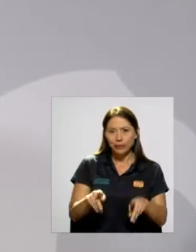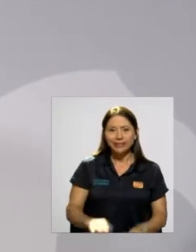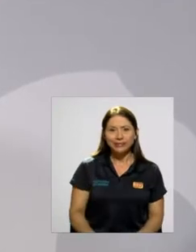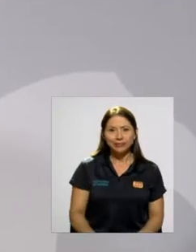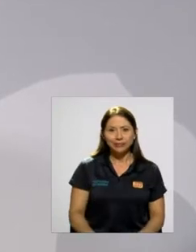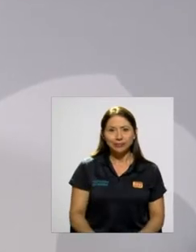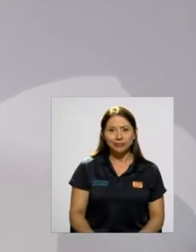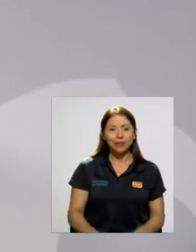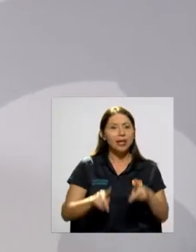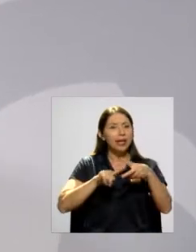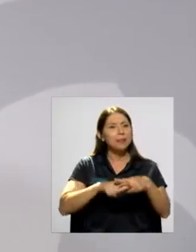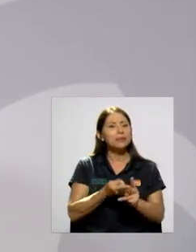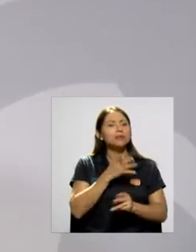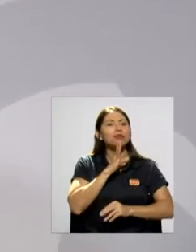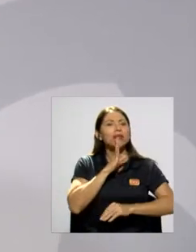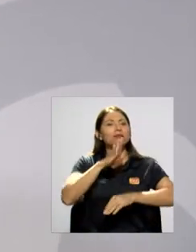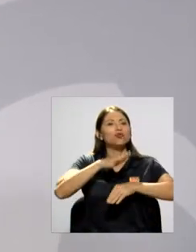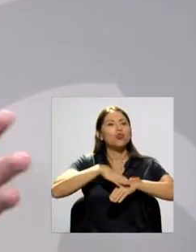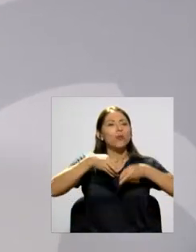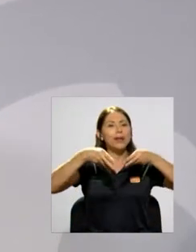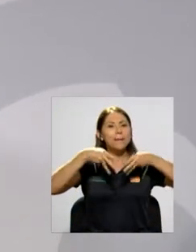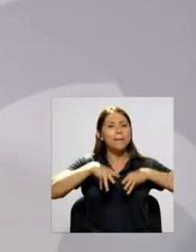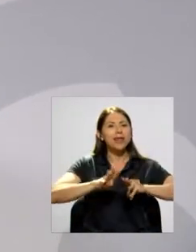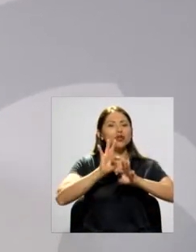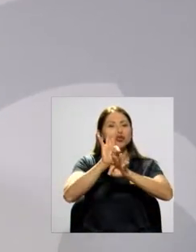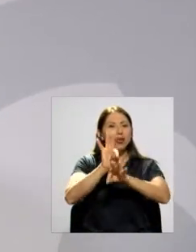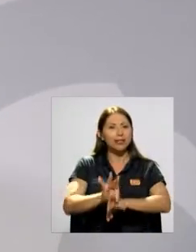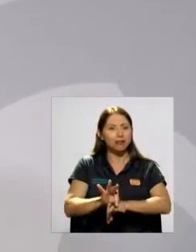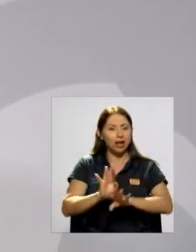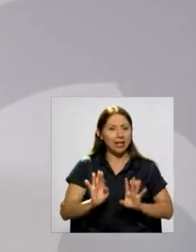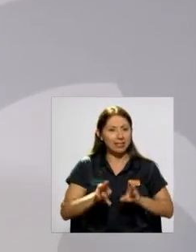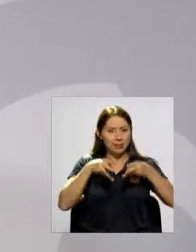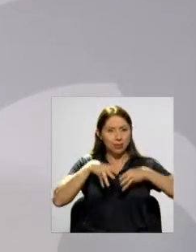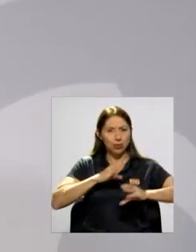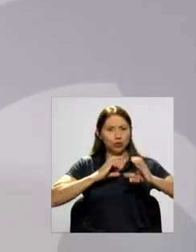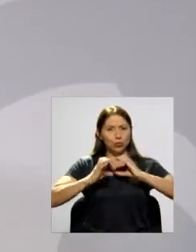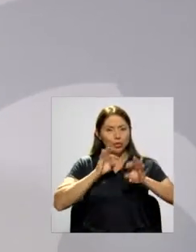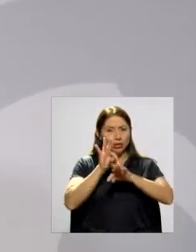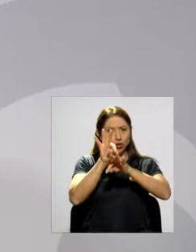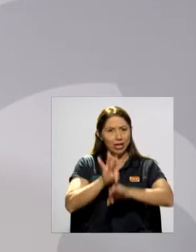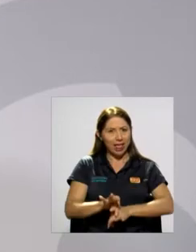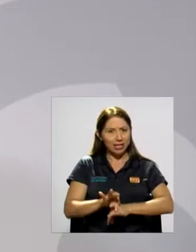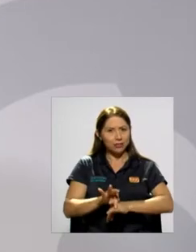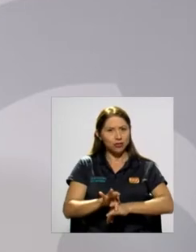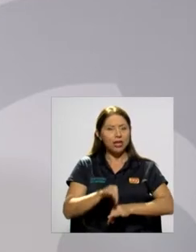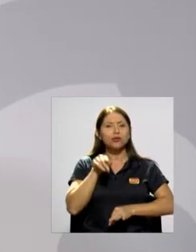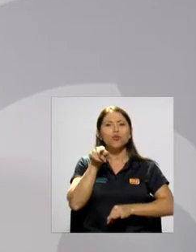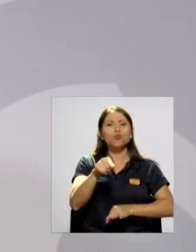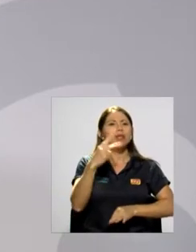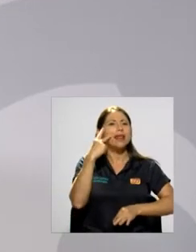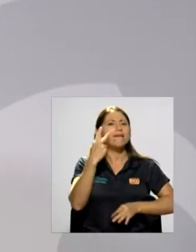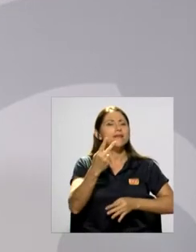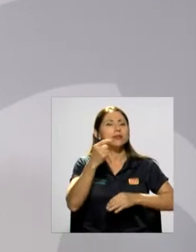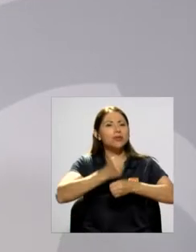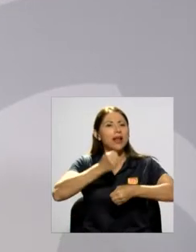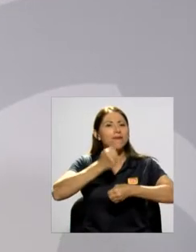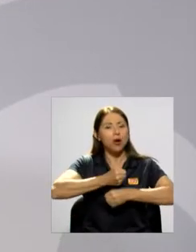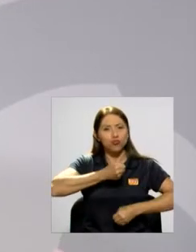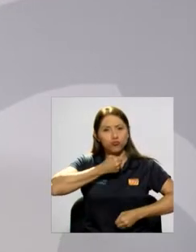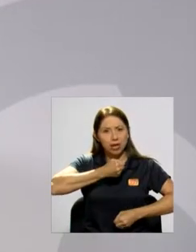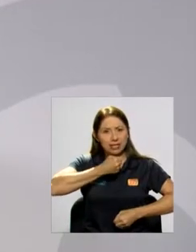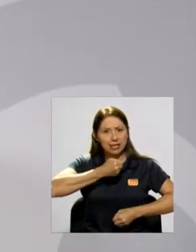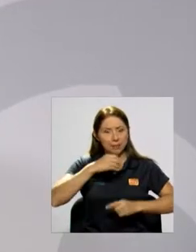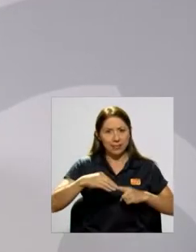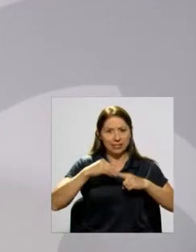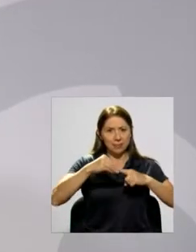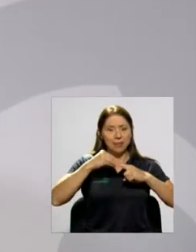Empecemos hablando de los medios tradicionales. ¿Cómo ha visto usted el trabajo que han realizado la prensa, principalmente